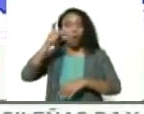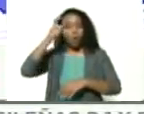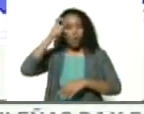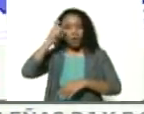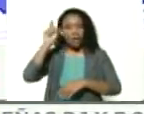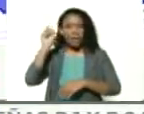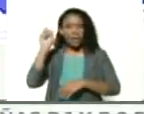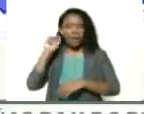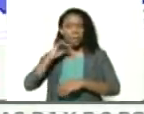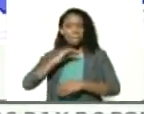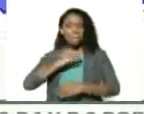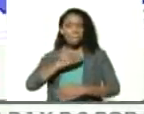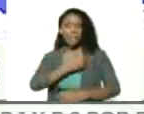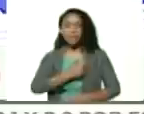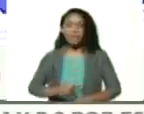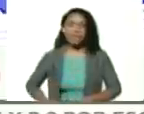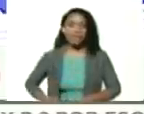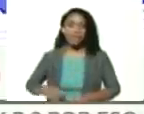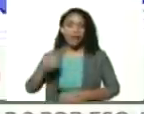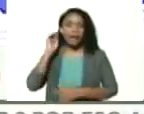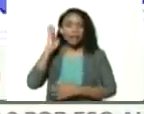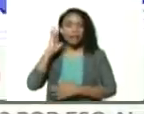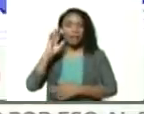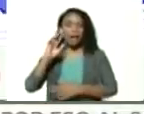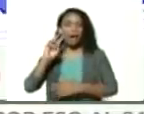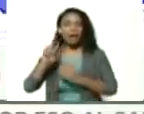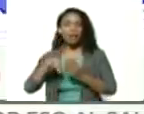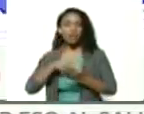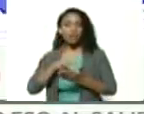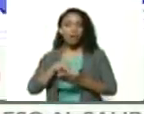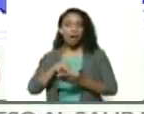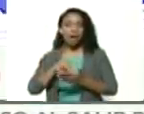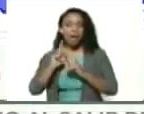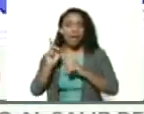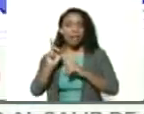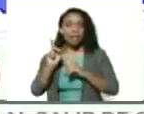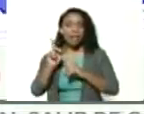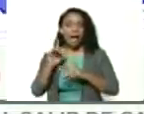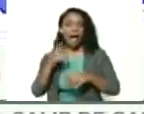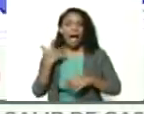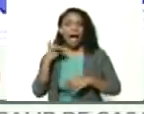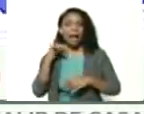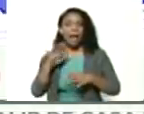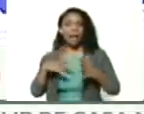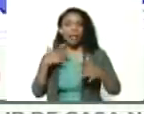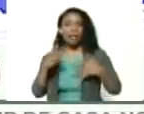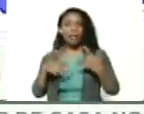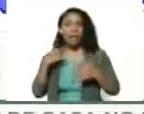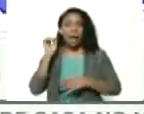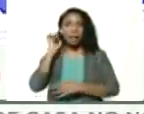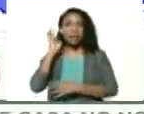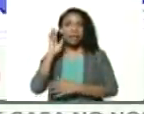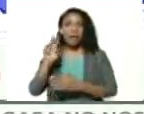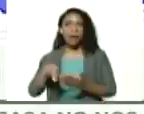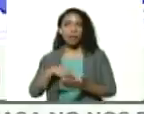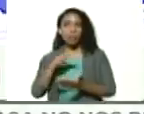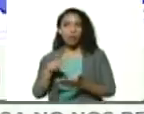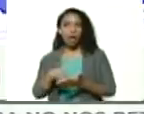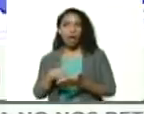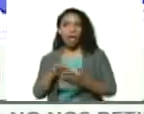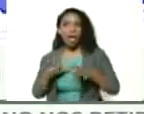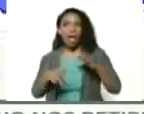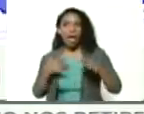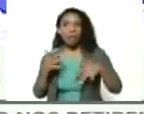la Asamblea Nacional, que va a tener actividad otra vez la Asamblea Nacional,